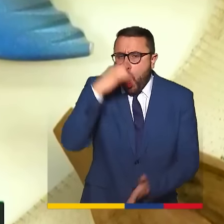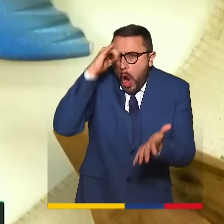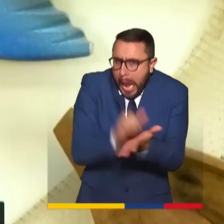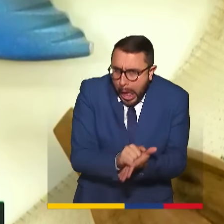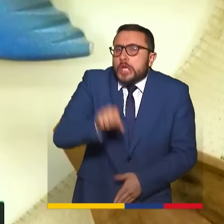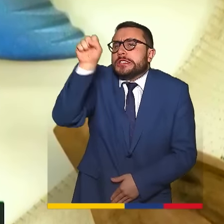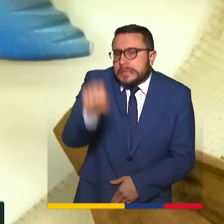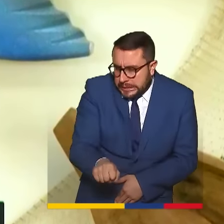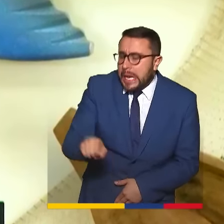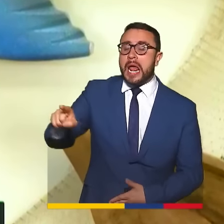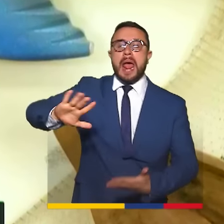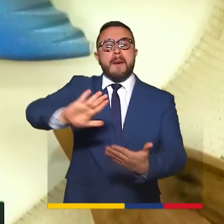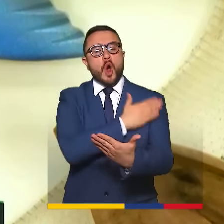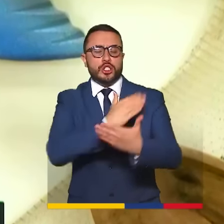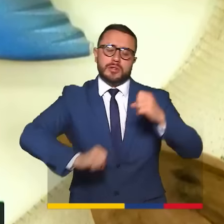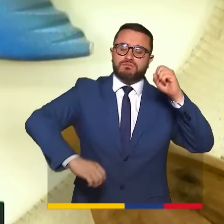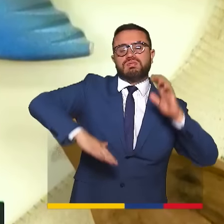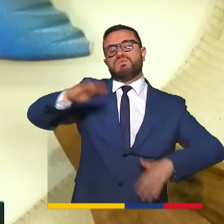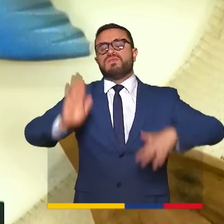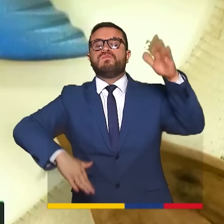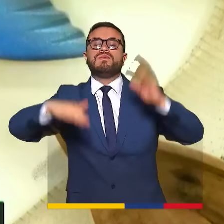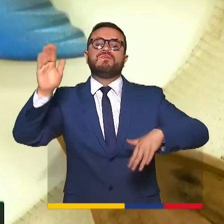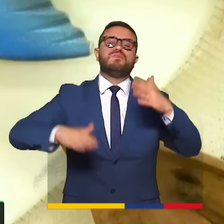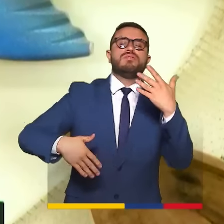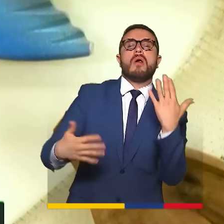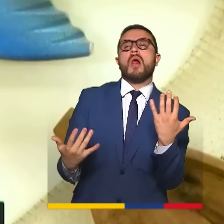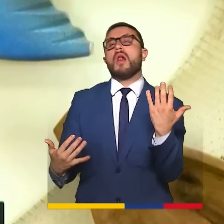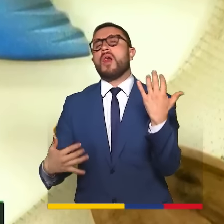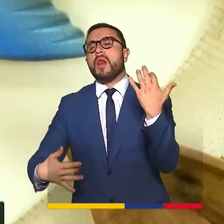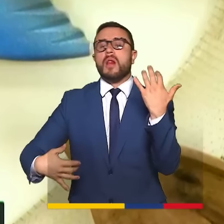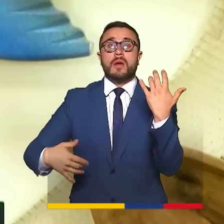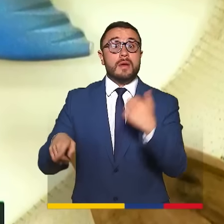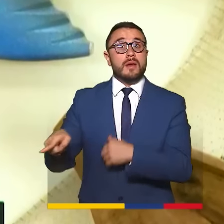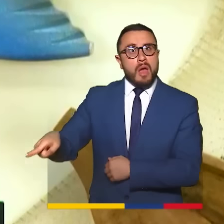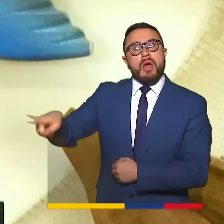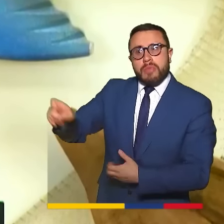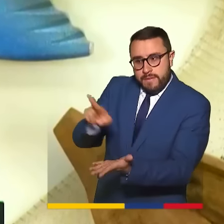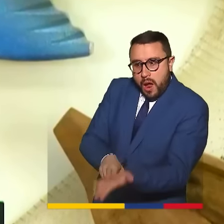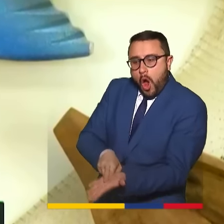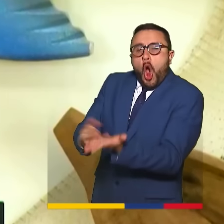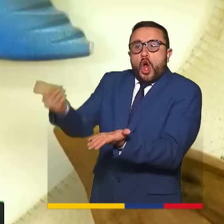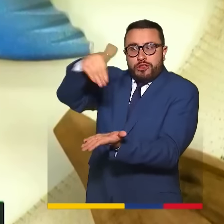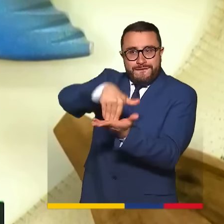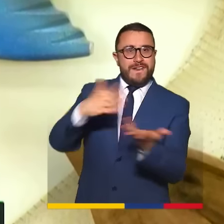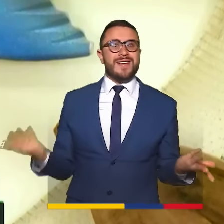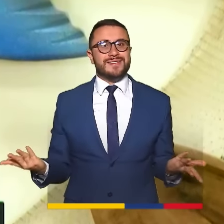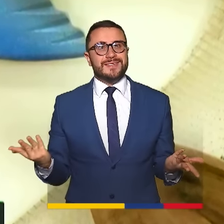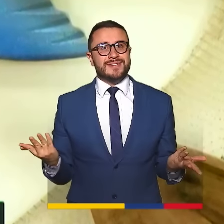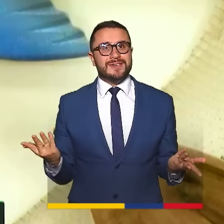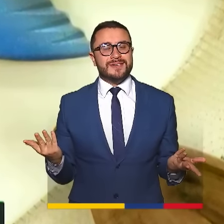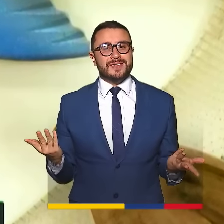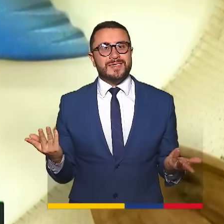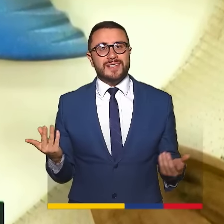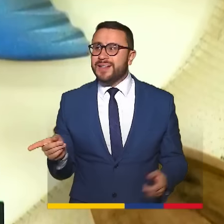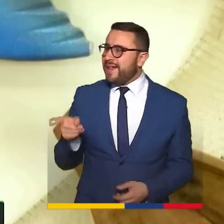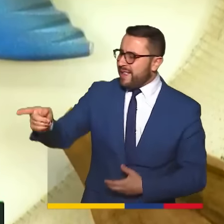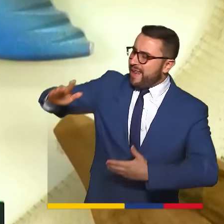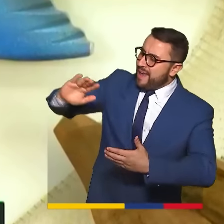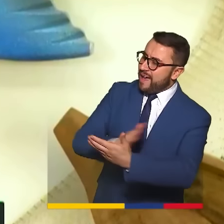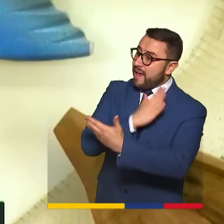sus tambores el himno de las guerreras de la libertad, que no es